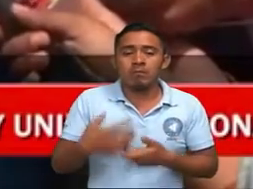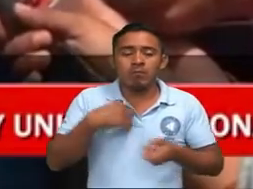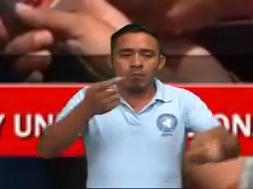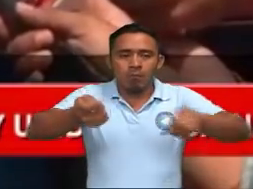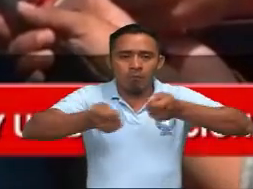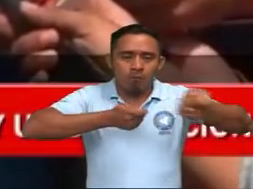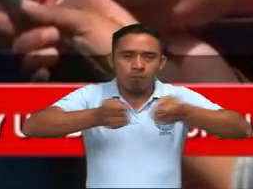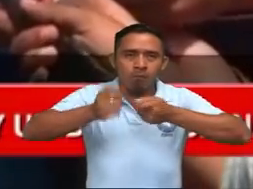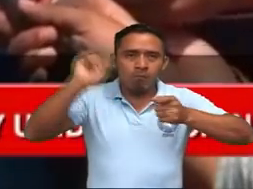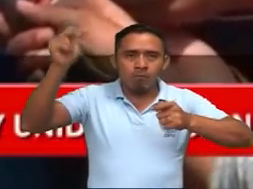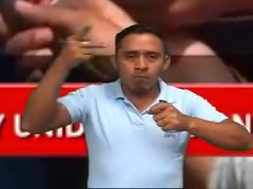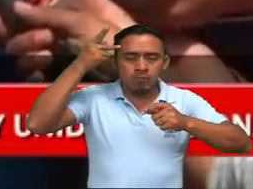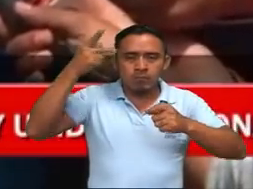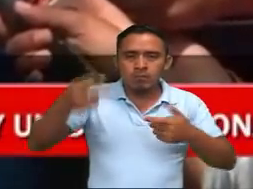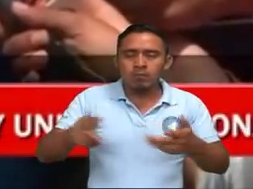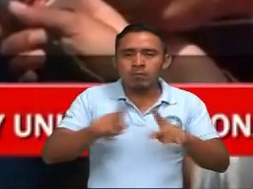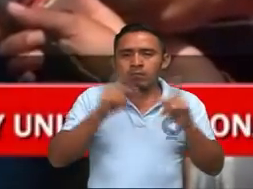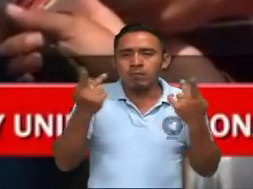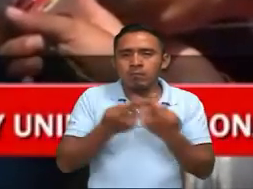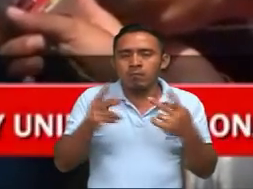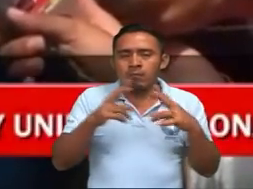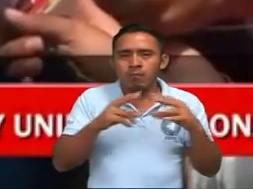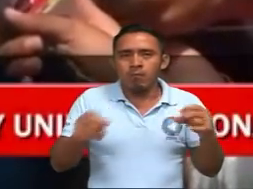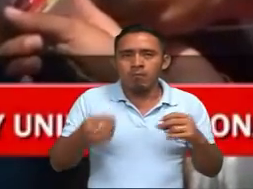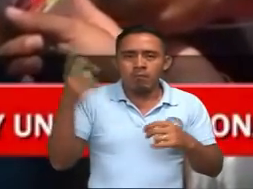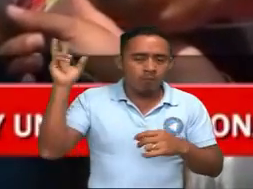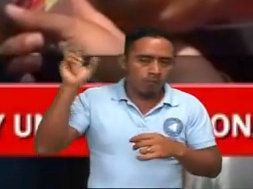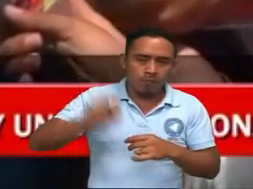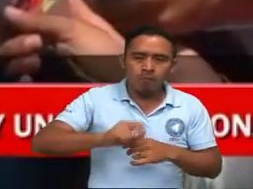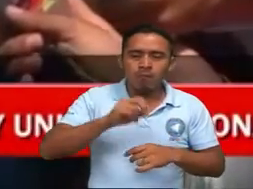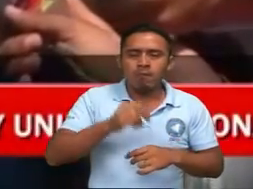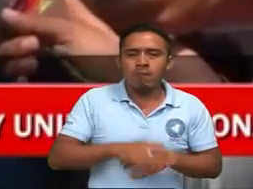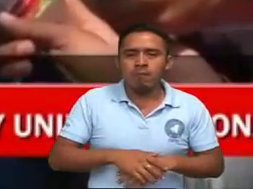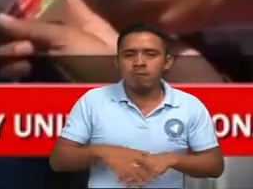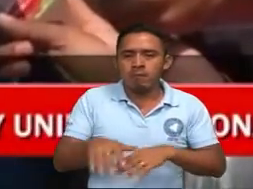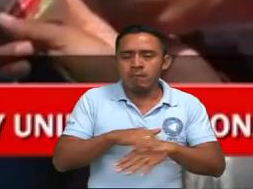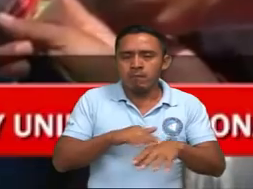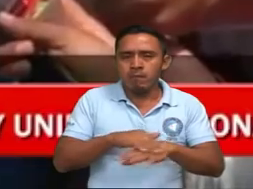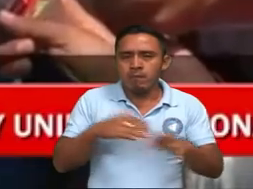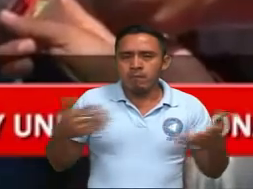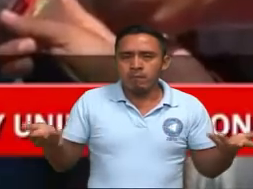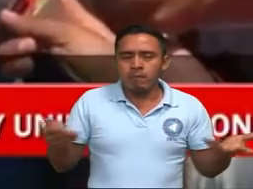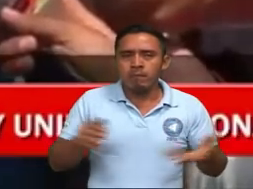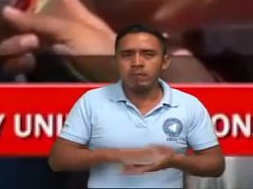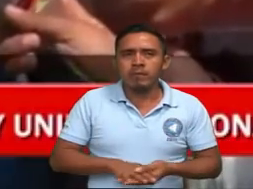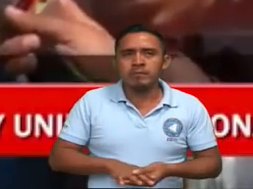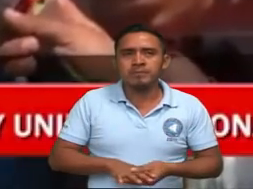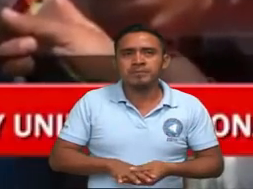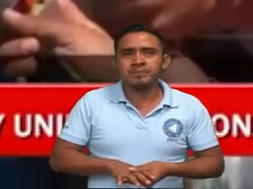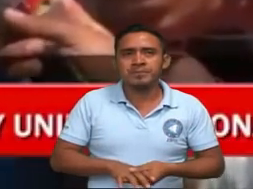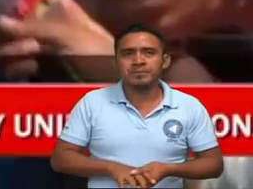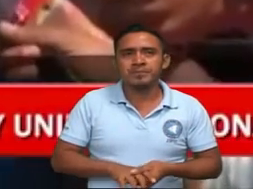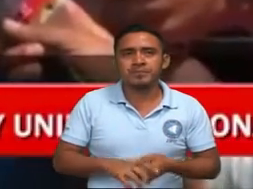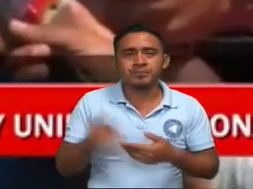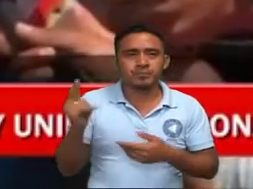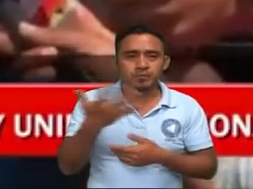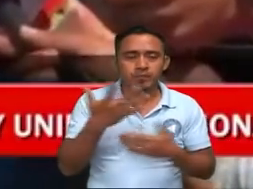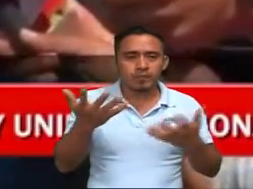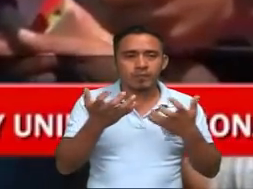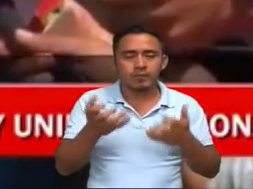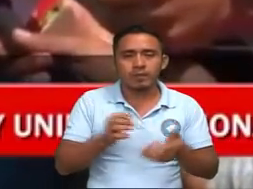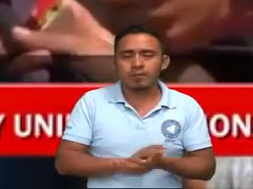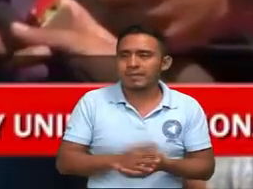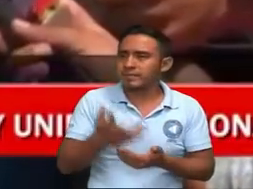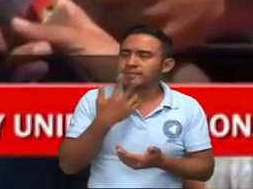político, porque el pueblo de Nicaragua se los niega. Pero nosotros queremos ser claros ahora. No vamos